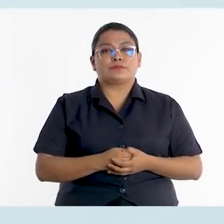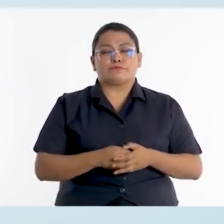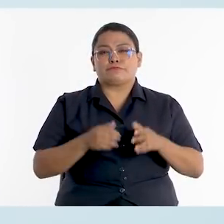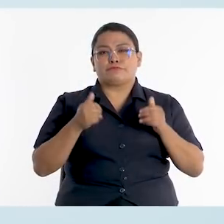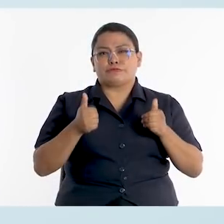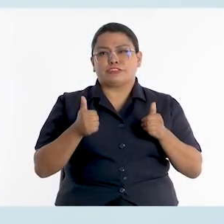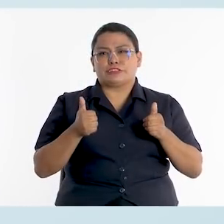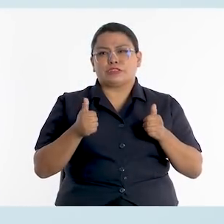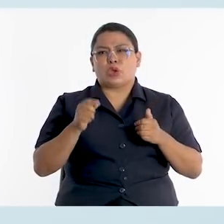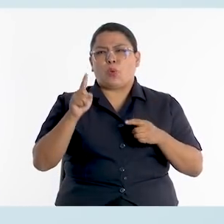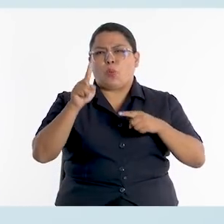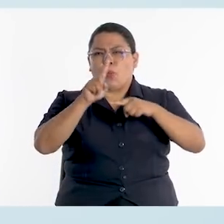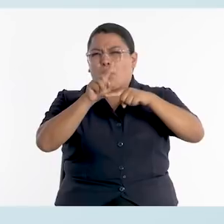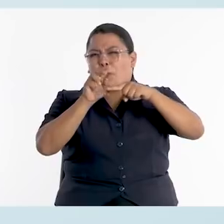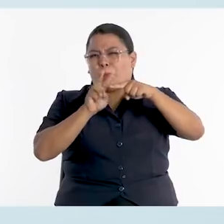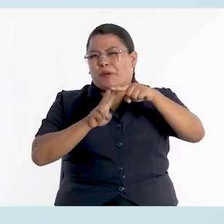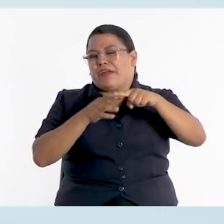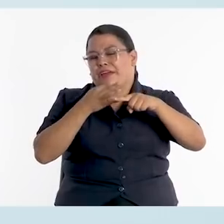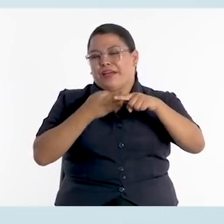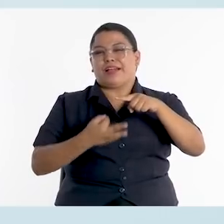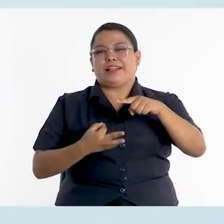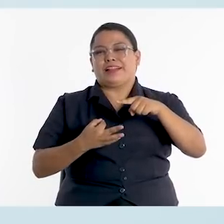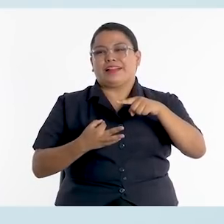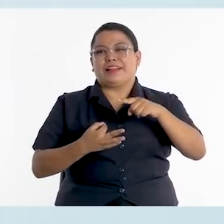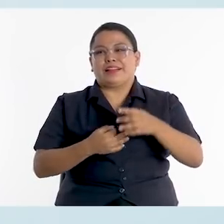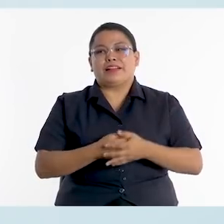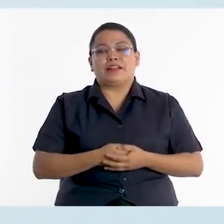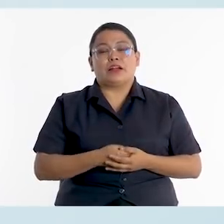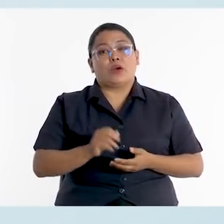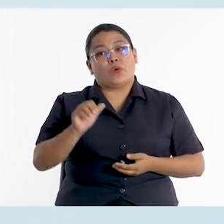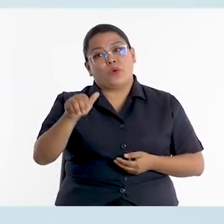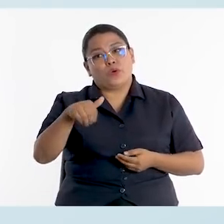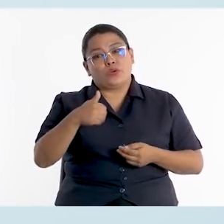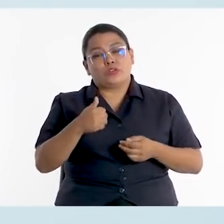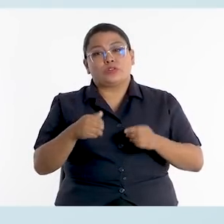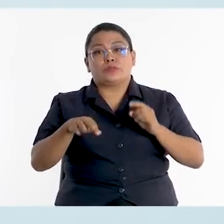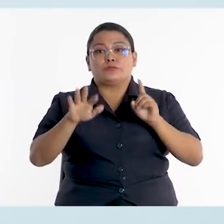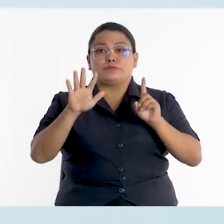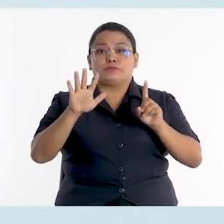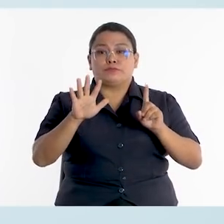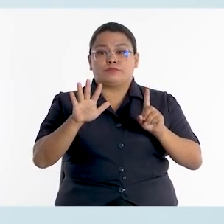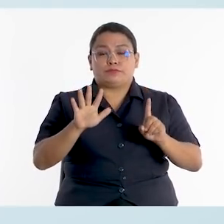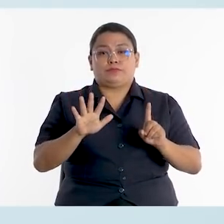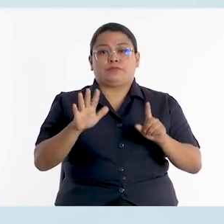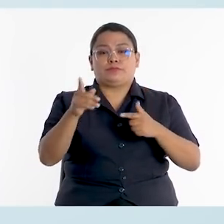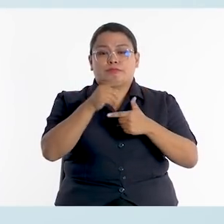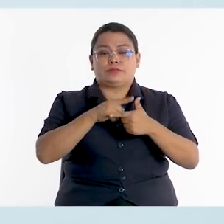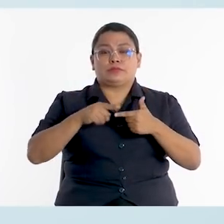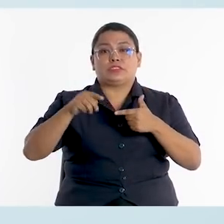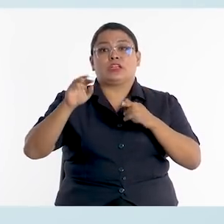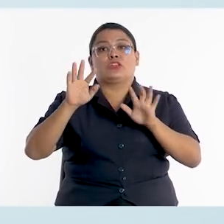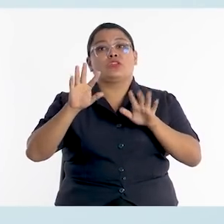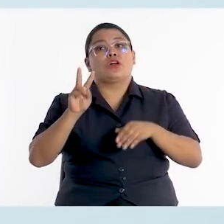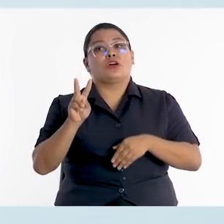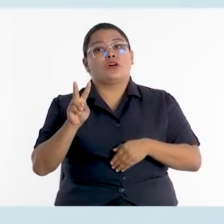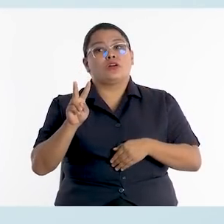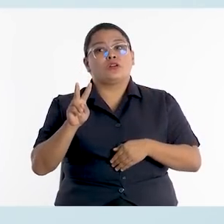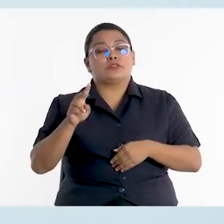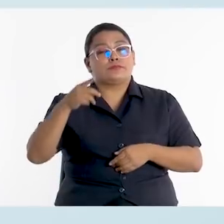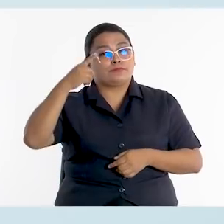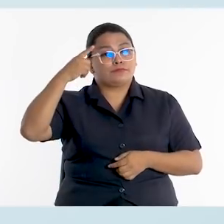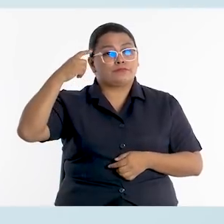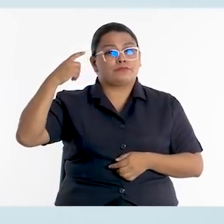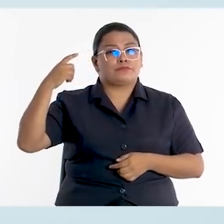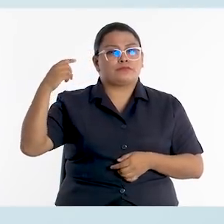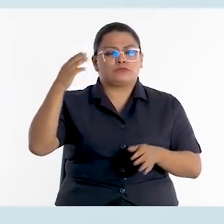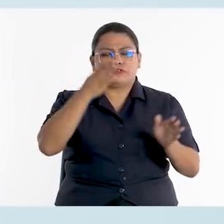Bueno, 1/2 en realidad. El siguiente sería 6 entre 12. Pues recuerden